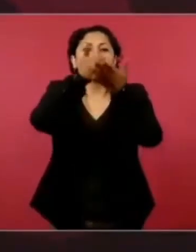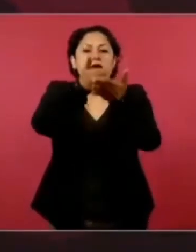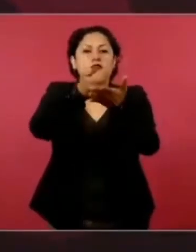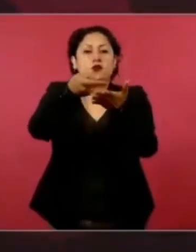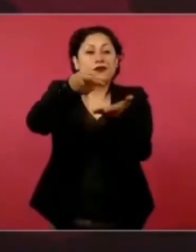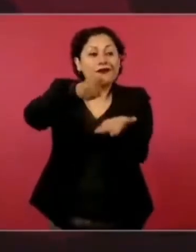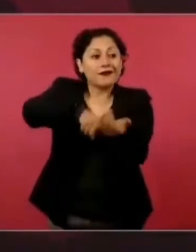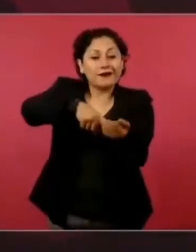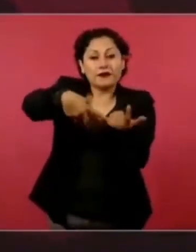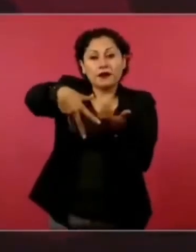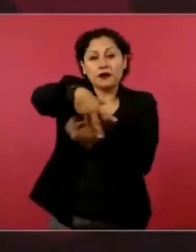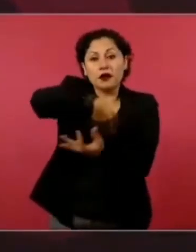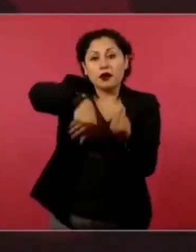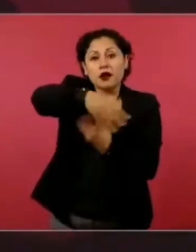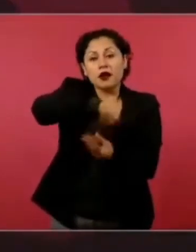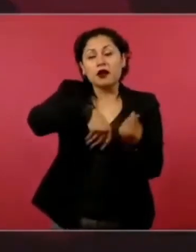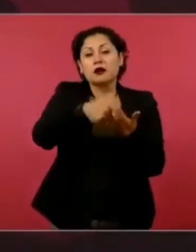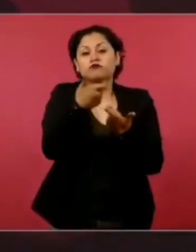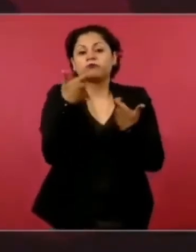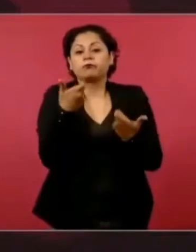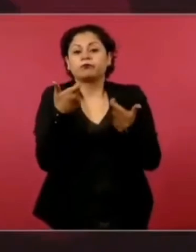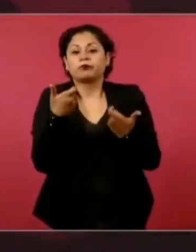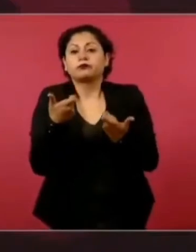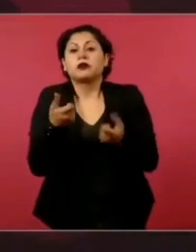está bien